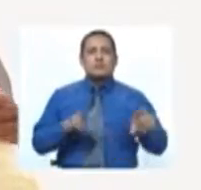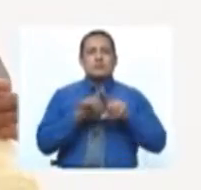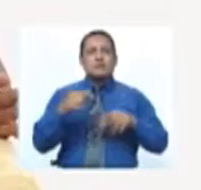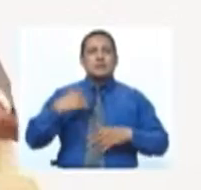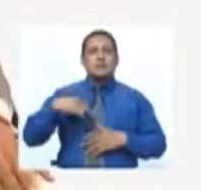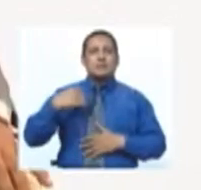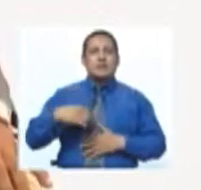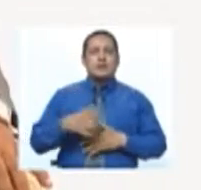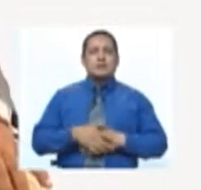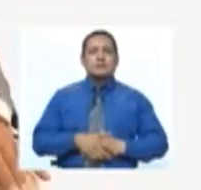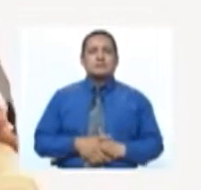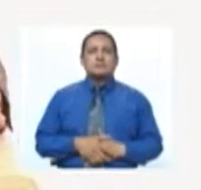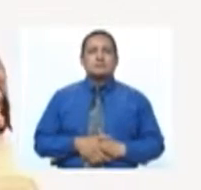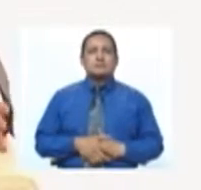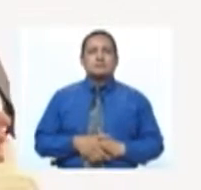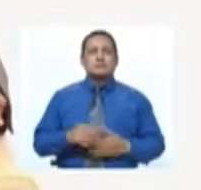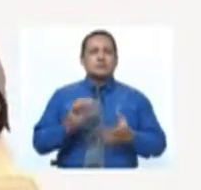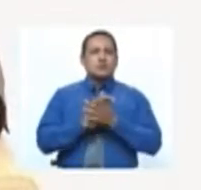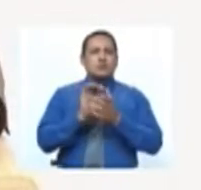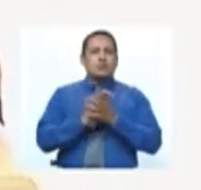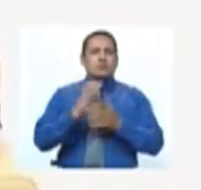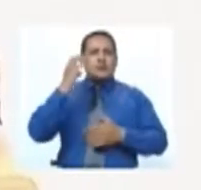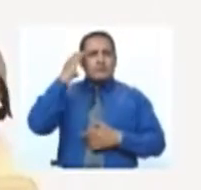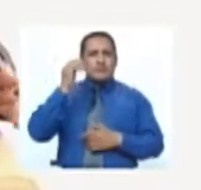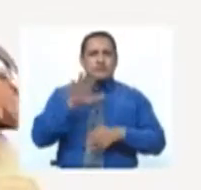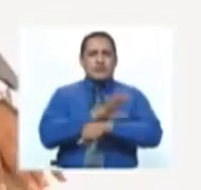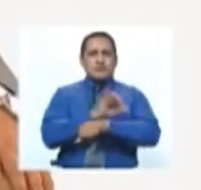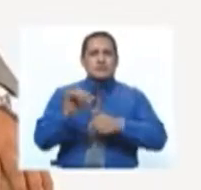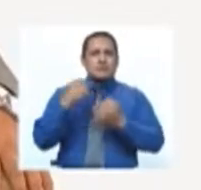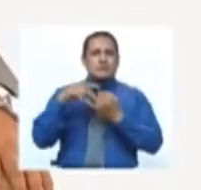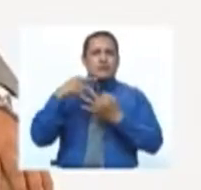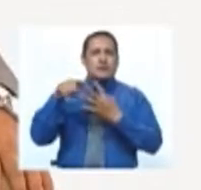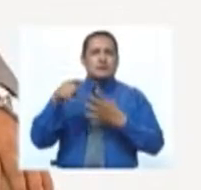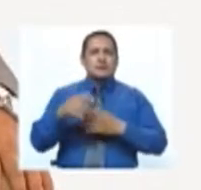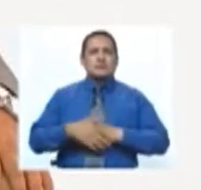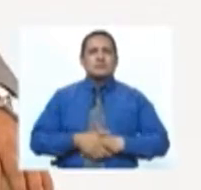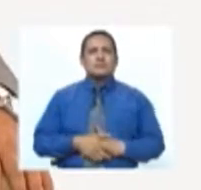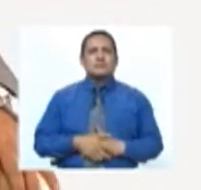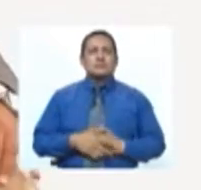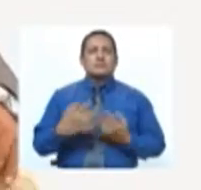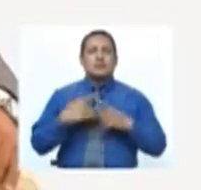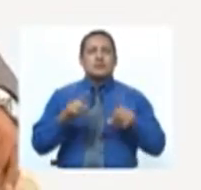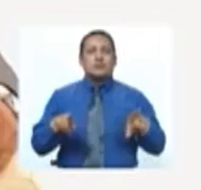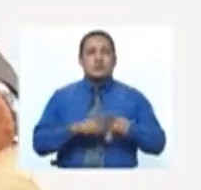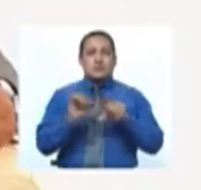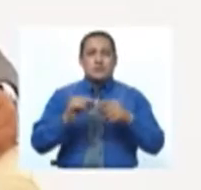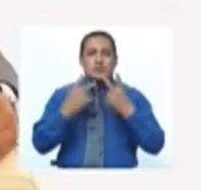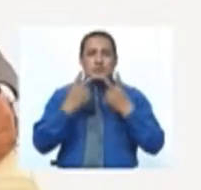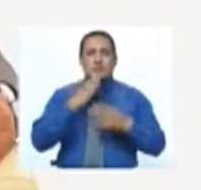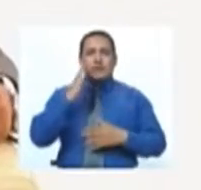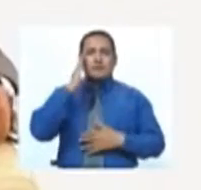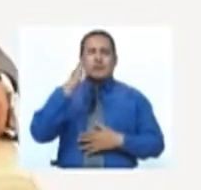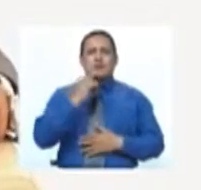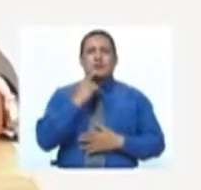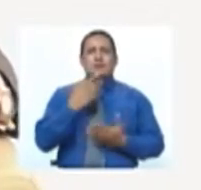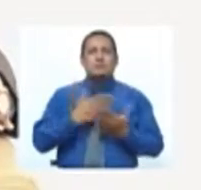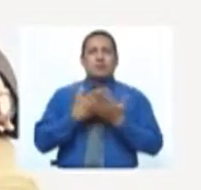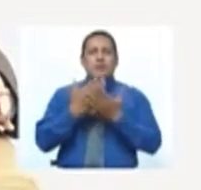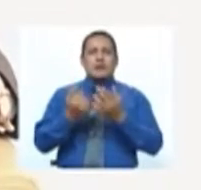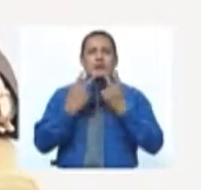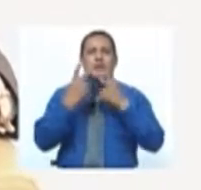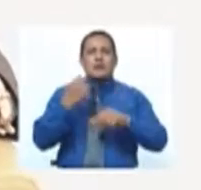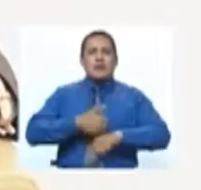las municipalidades, ¿no? Chorrillos, Miraflores, San Isidro, entre otros. Y lo que hace esta ordenanza es constituir